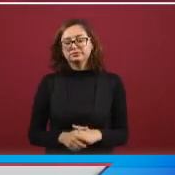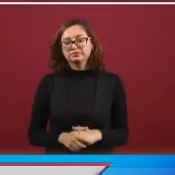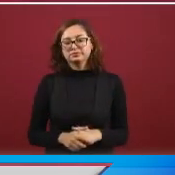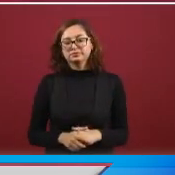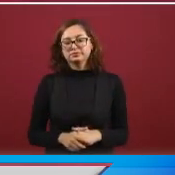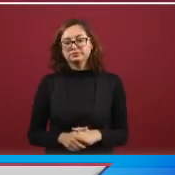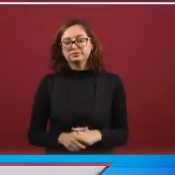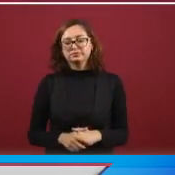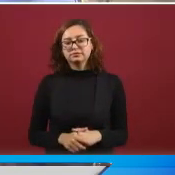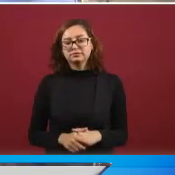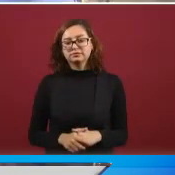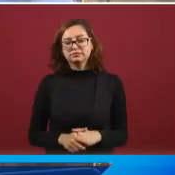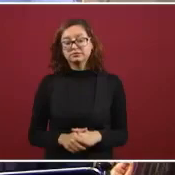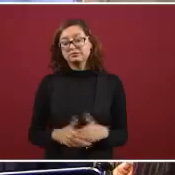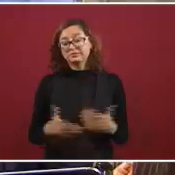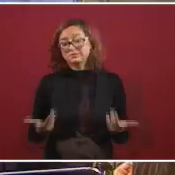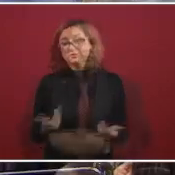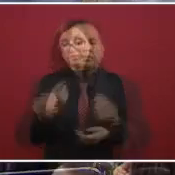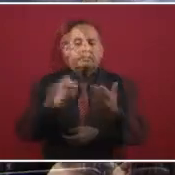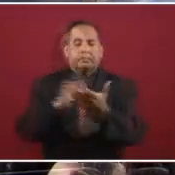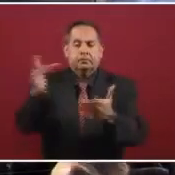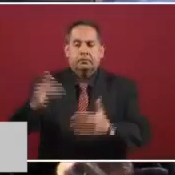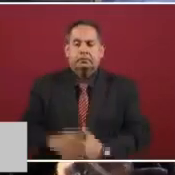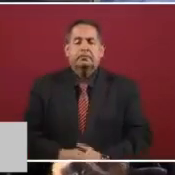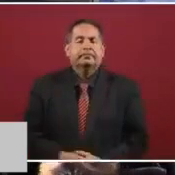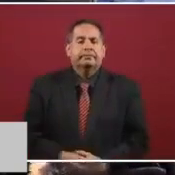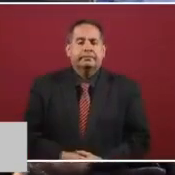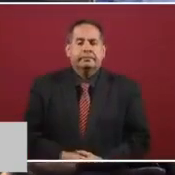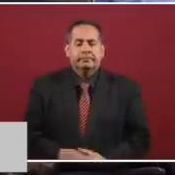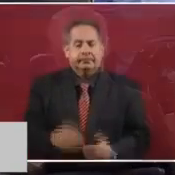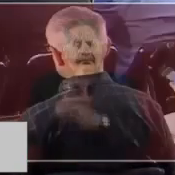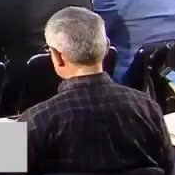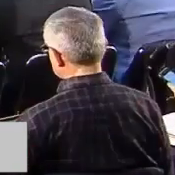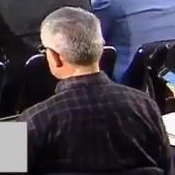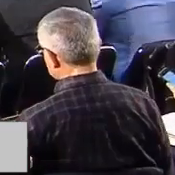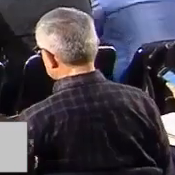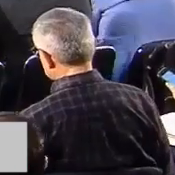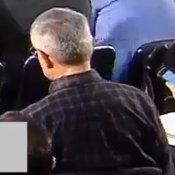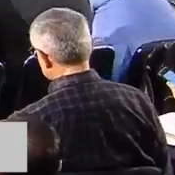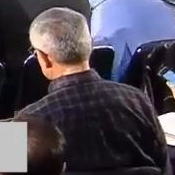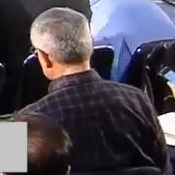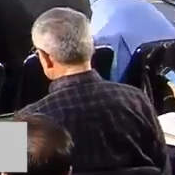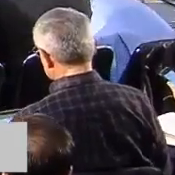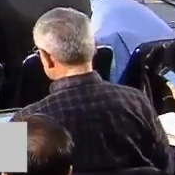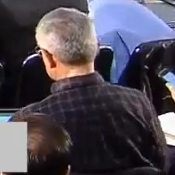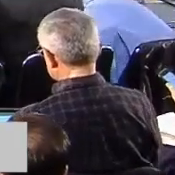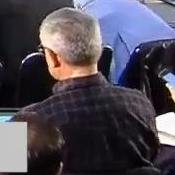impunidad ni se protegerá a nadie. Nos vemos mañana.